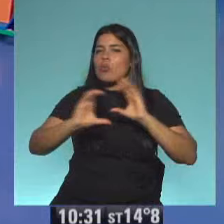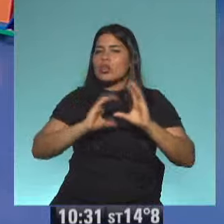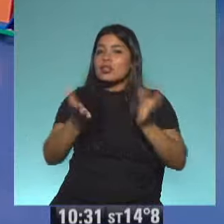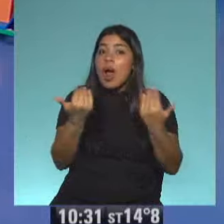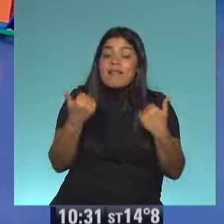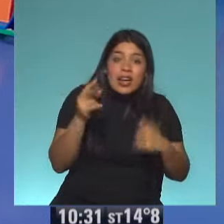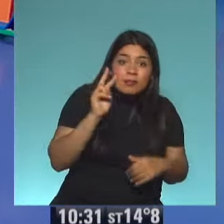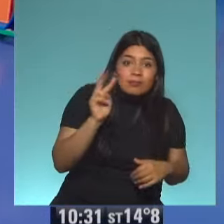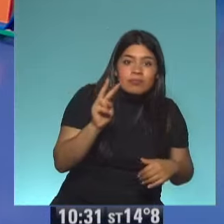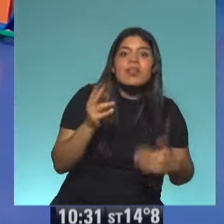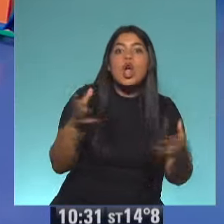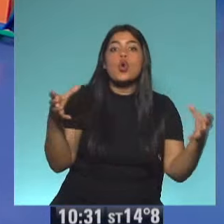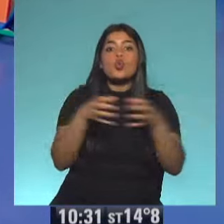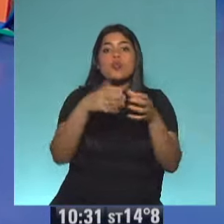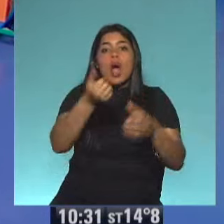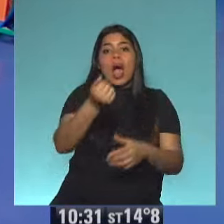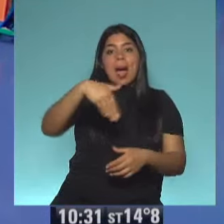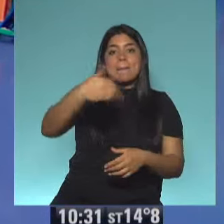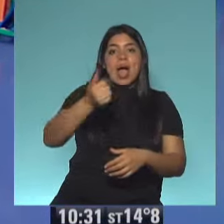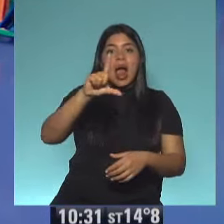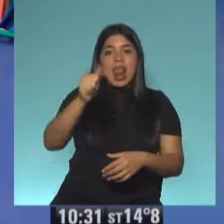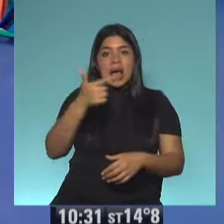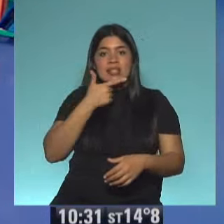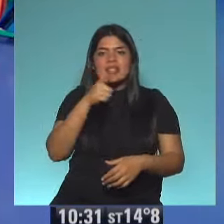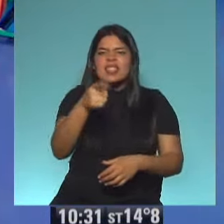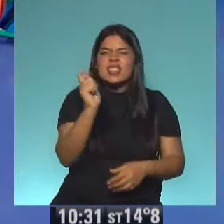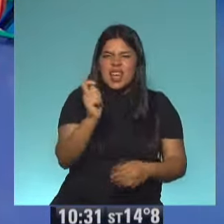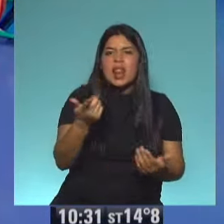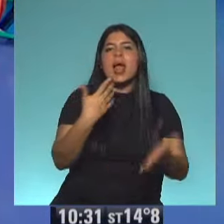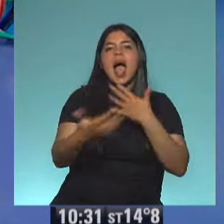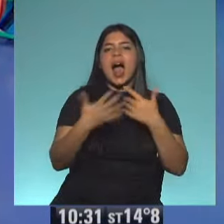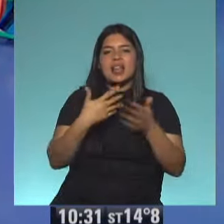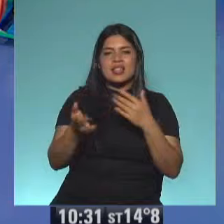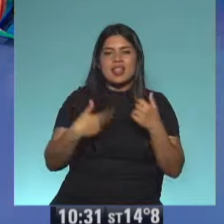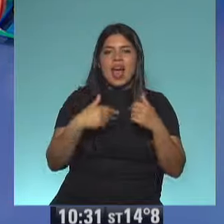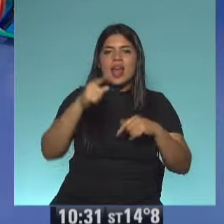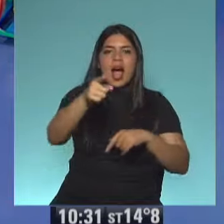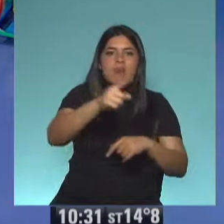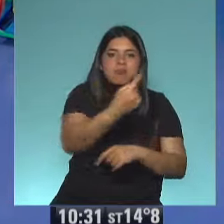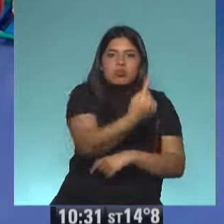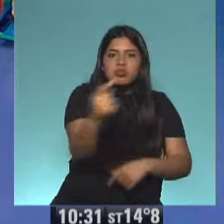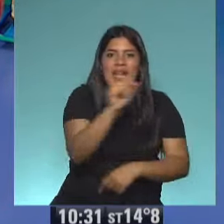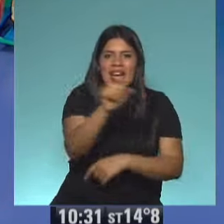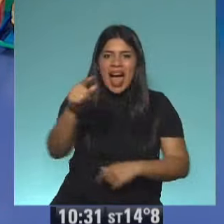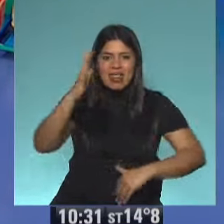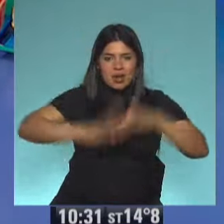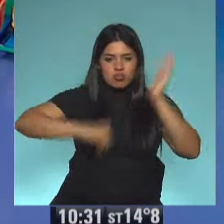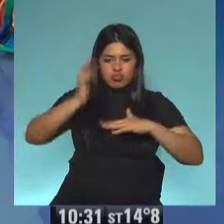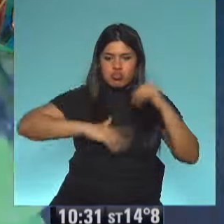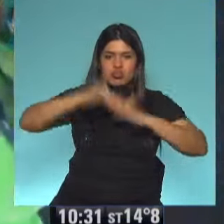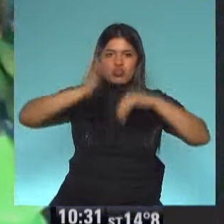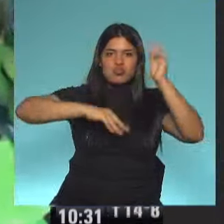¡Upa! Hablamos con el grupo Amalas, un grupo de artesanas que construyen estas maravillas, estos muñecos que parecen ya esculturas.